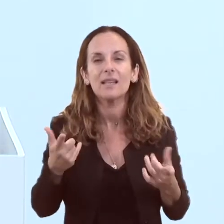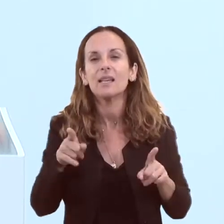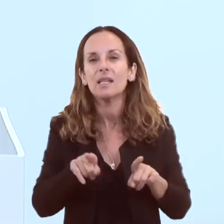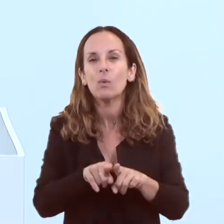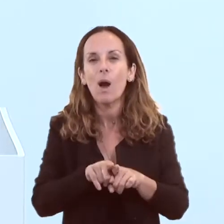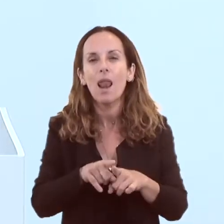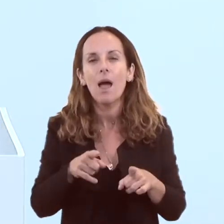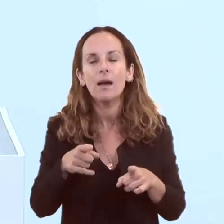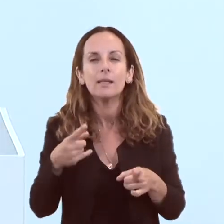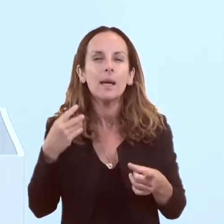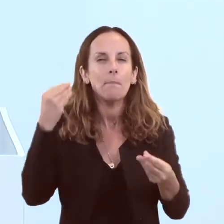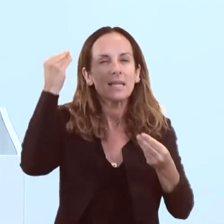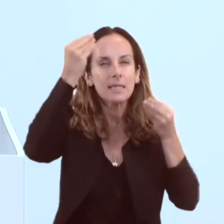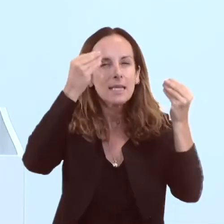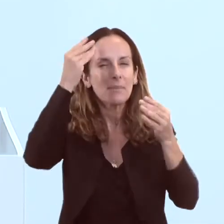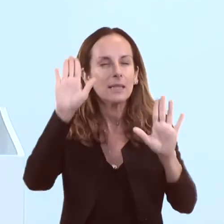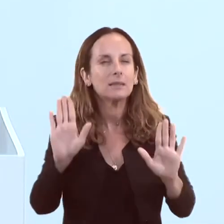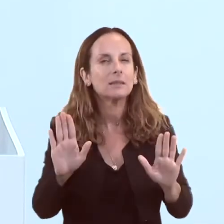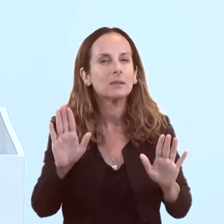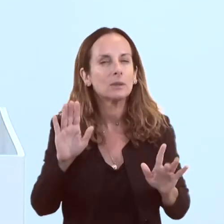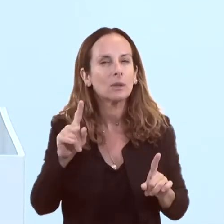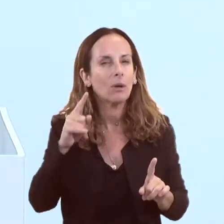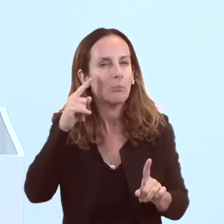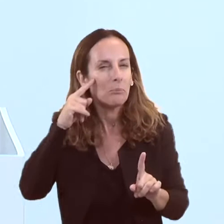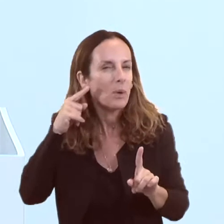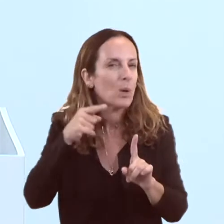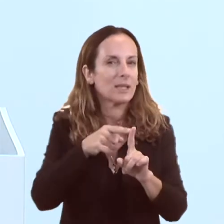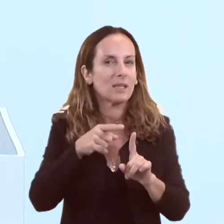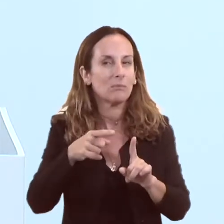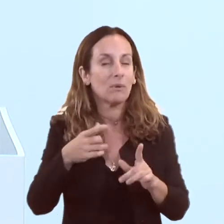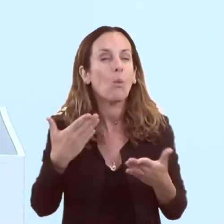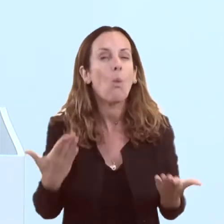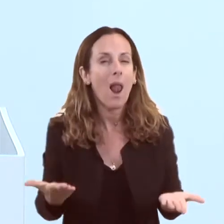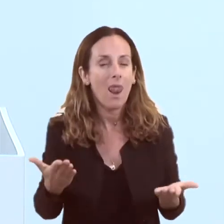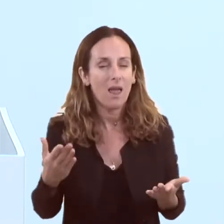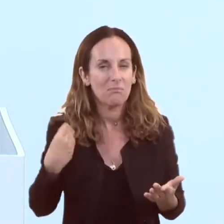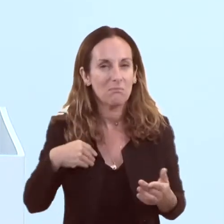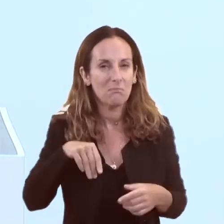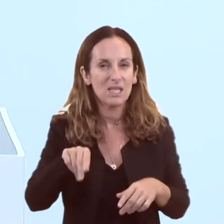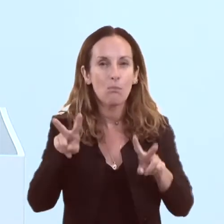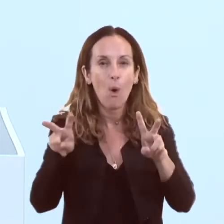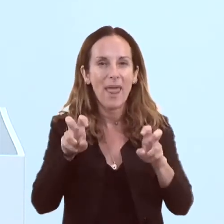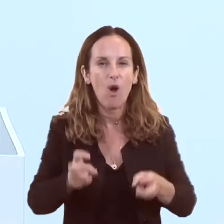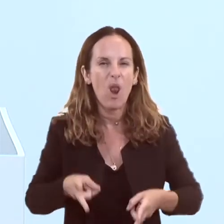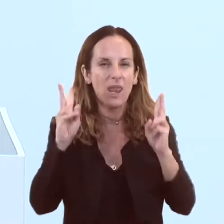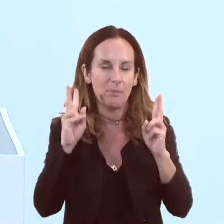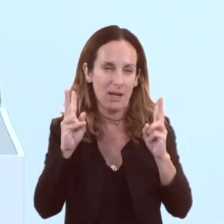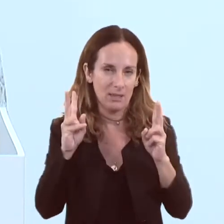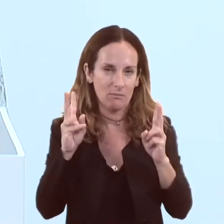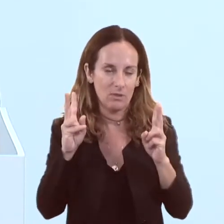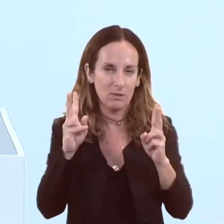comillas no de pensamiento calculado de del neoliberalismo Es decir para tratar de